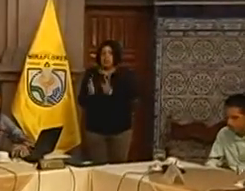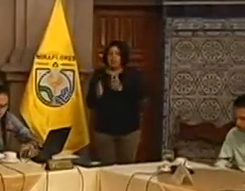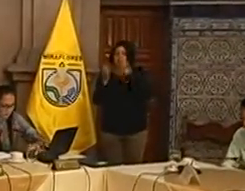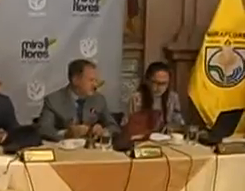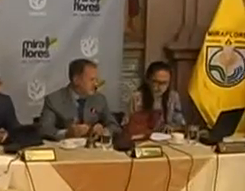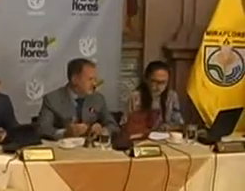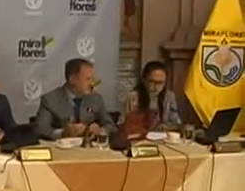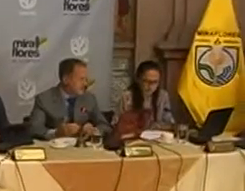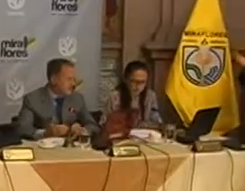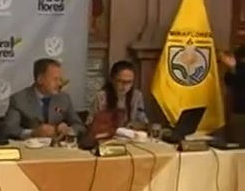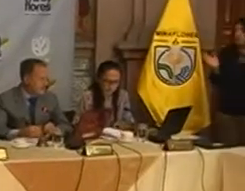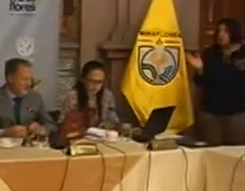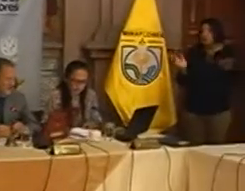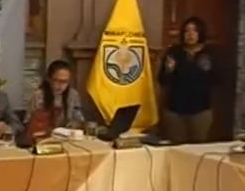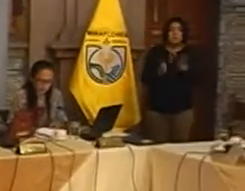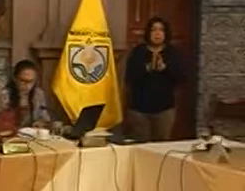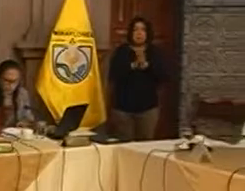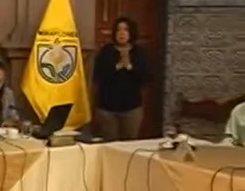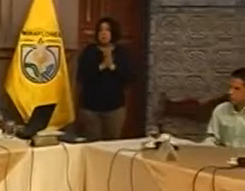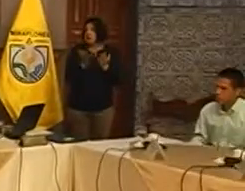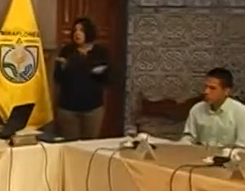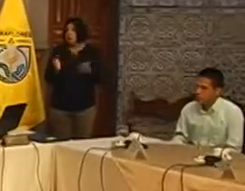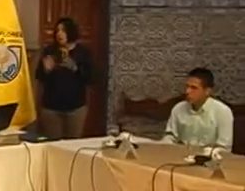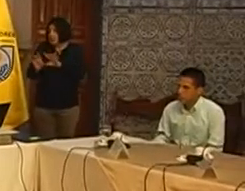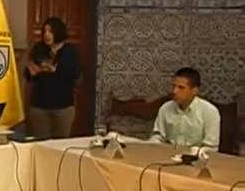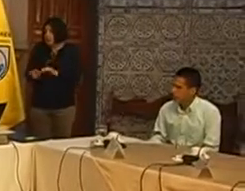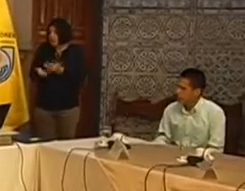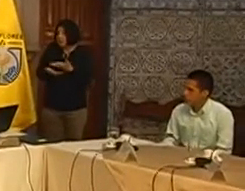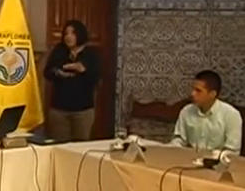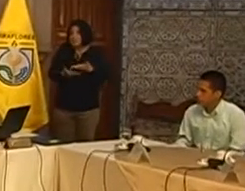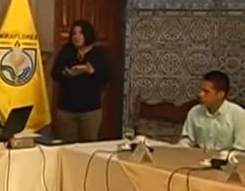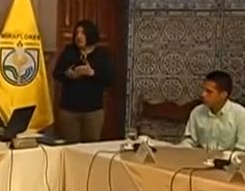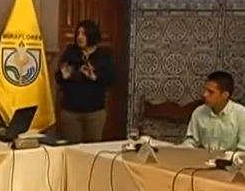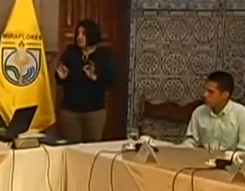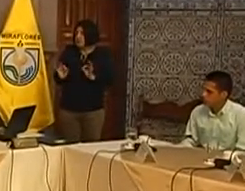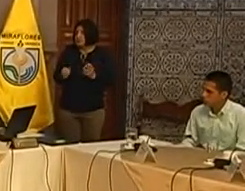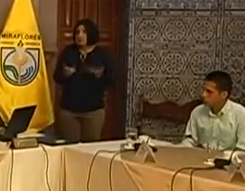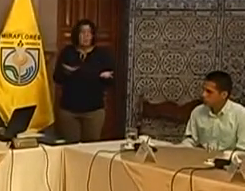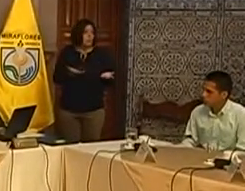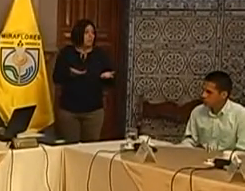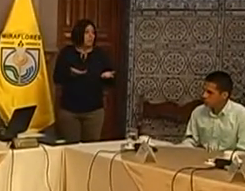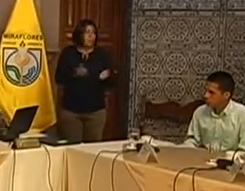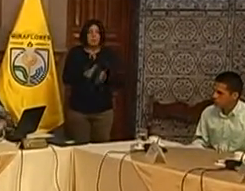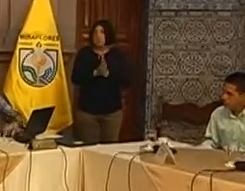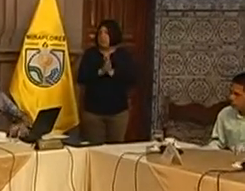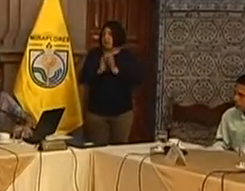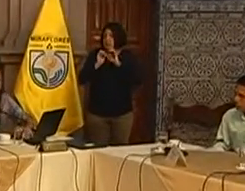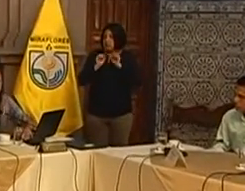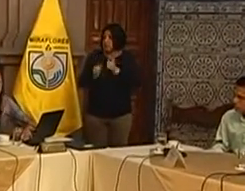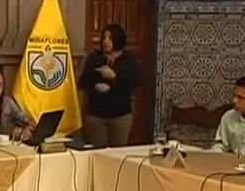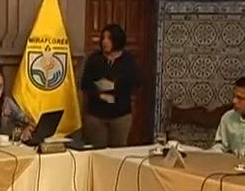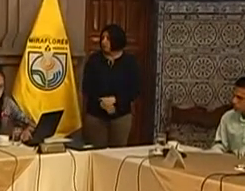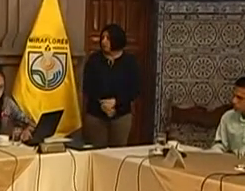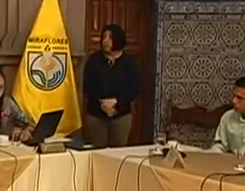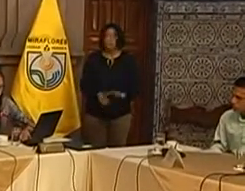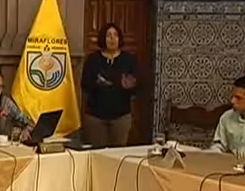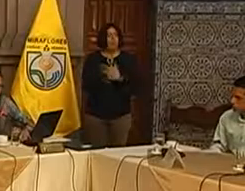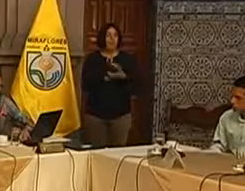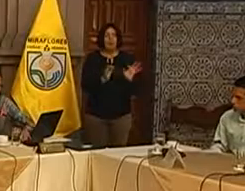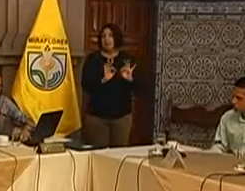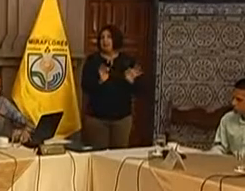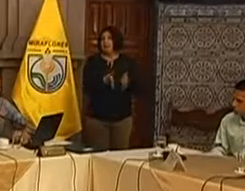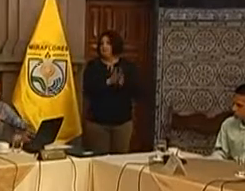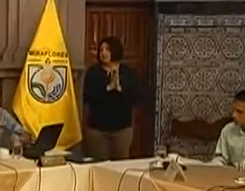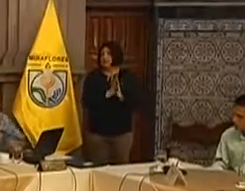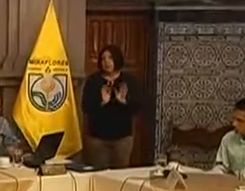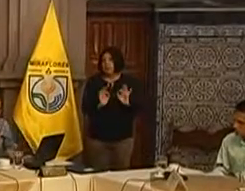pedidos. ¿Hay algún pedido por escrito también? ¿Ha llegado algún pedido a la secretaría? Ningún pedido, señor alcalde.